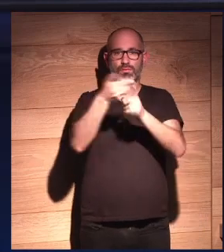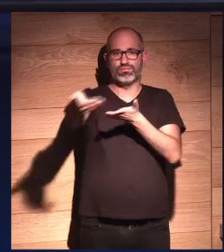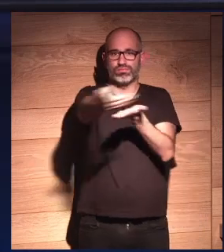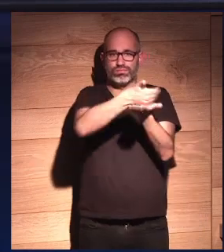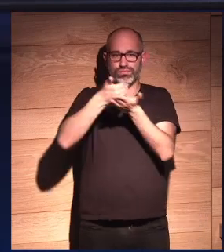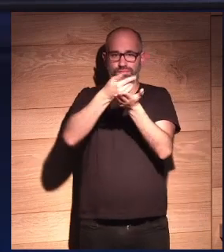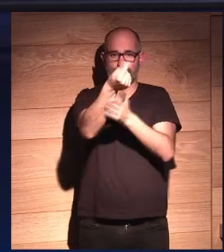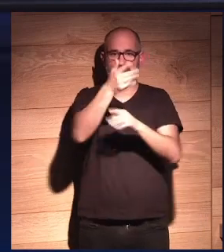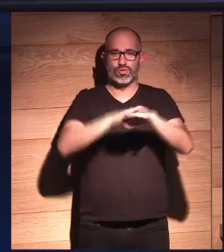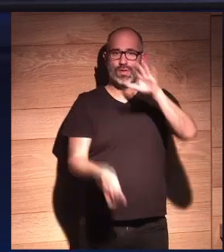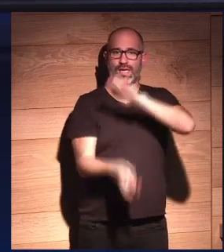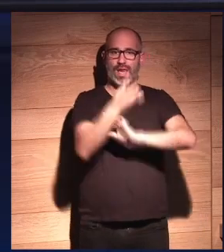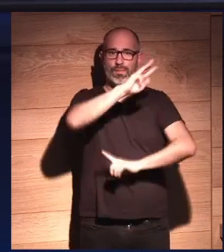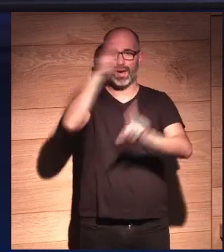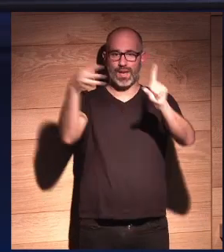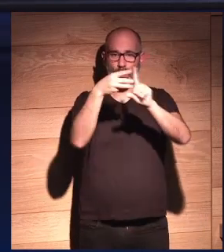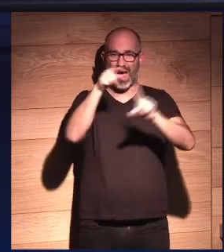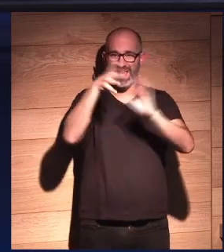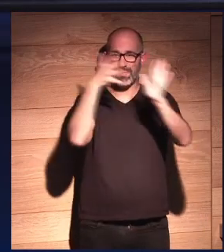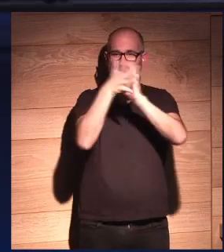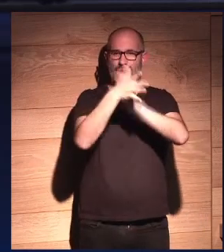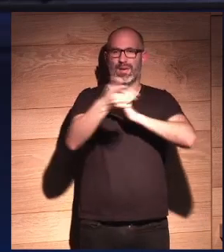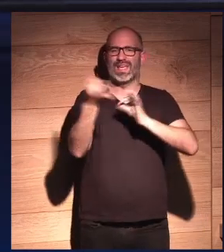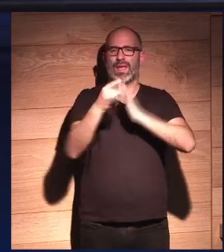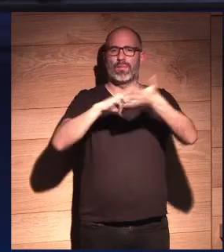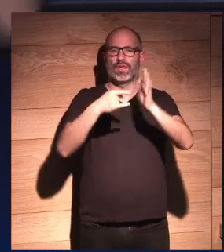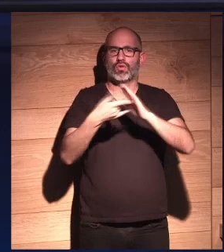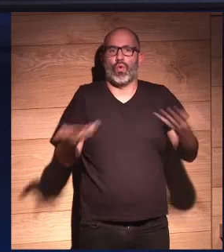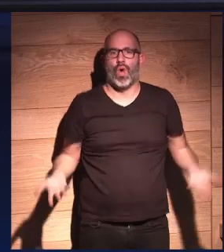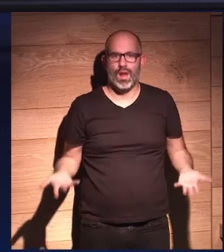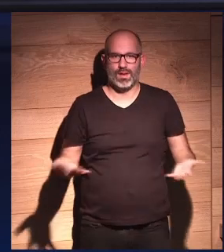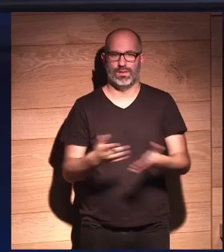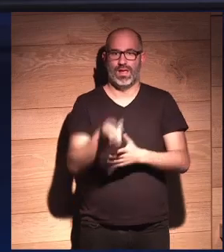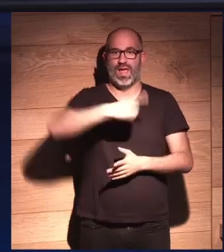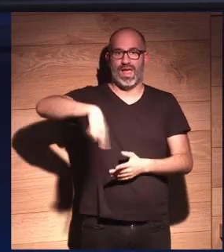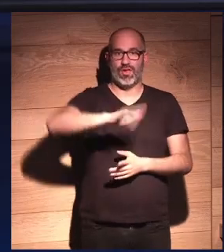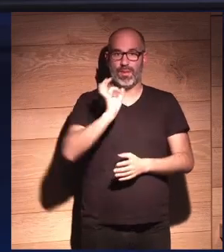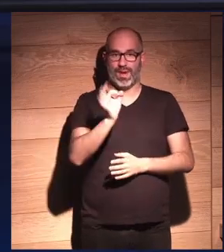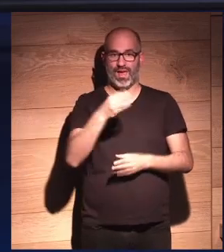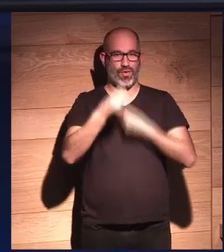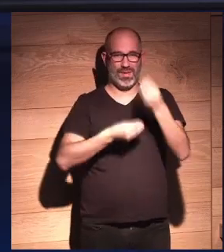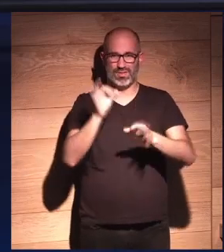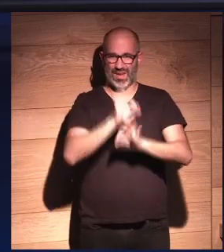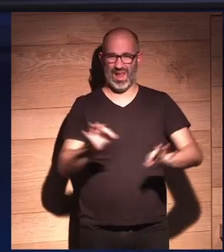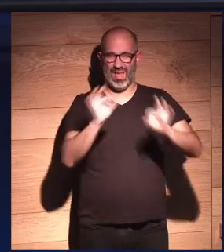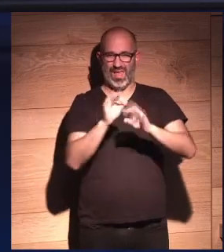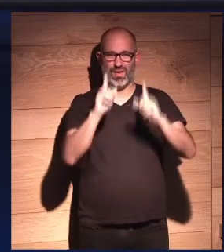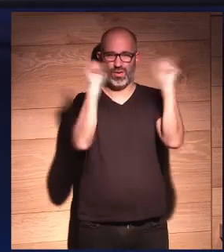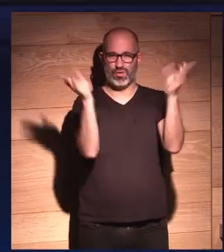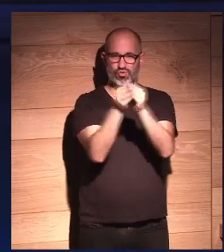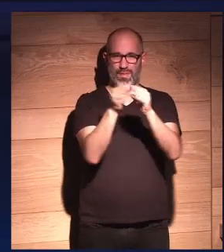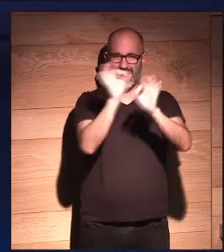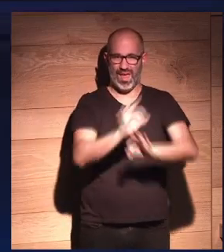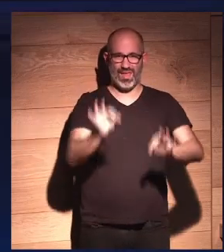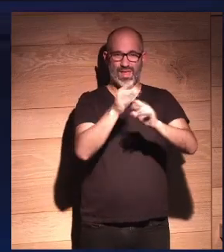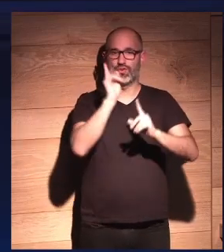crearon solo una página web, y en esta página web explicaban de qué iba a ser el proyecto. No tenían hecho ni un teaser, no tenían ninguna parte del proyecto, solo